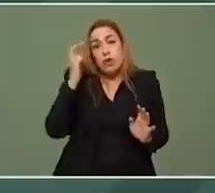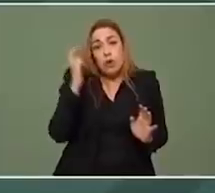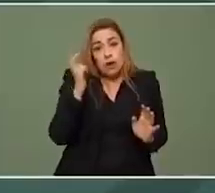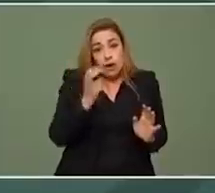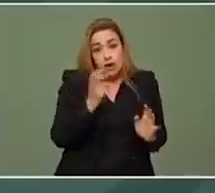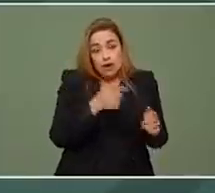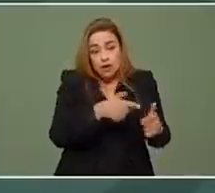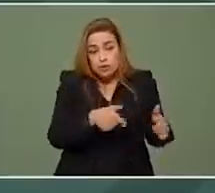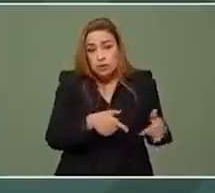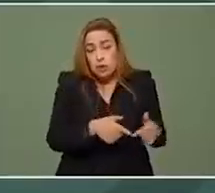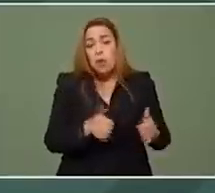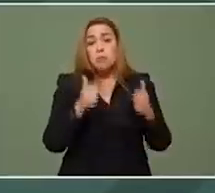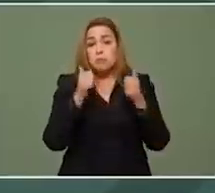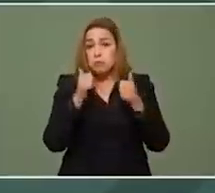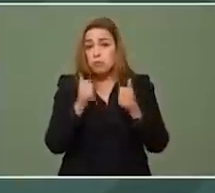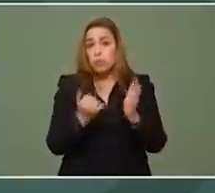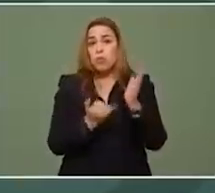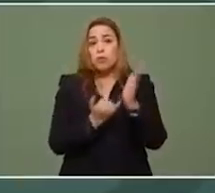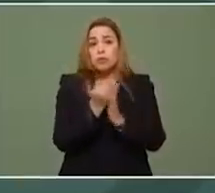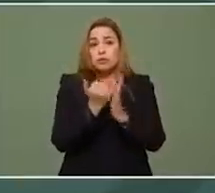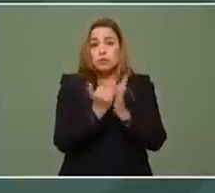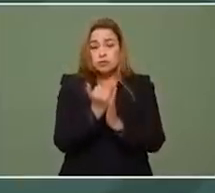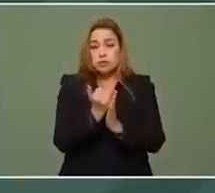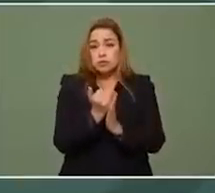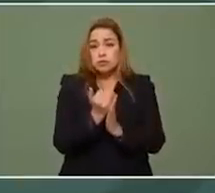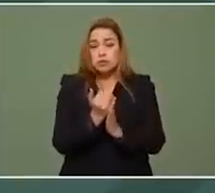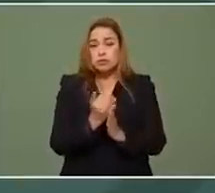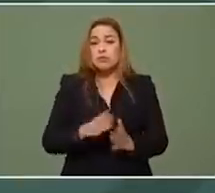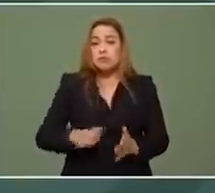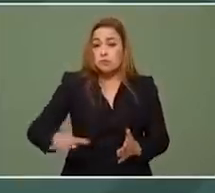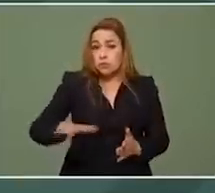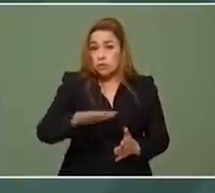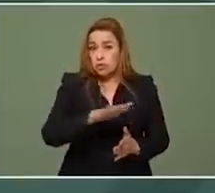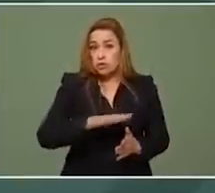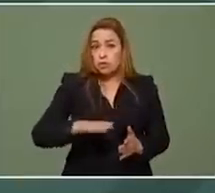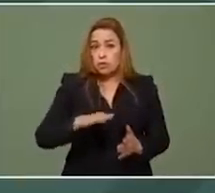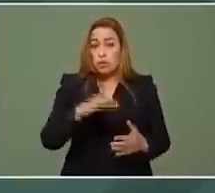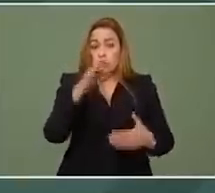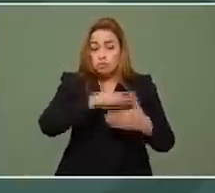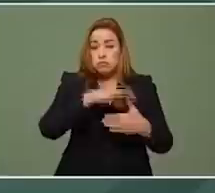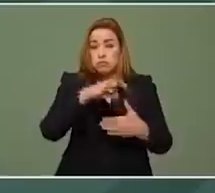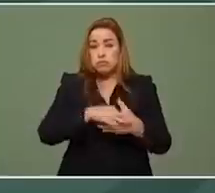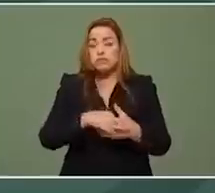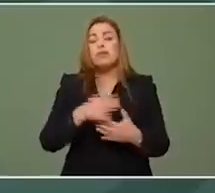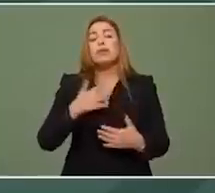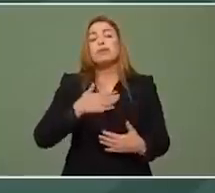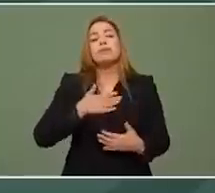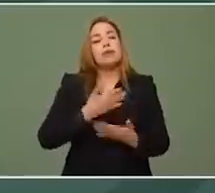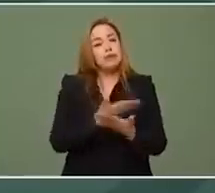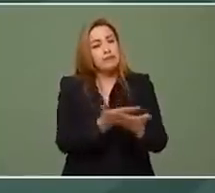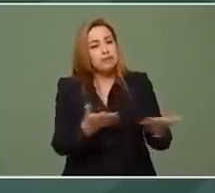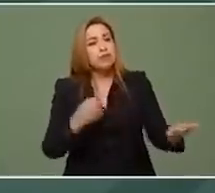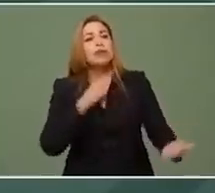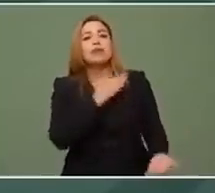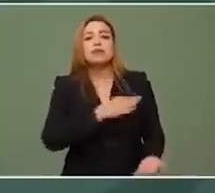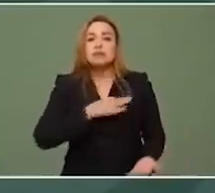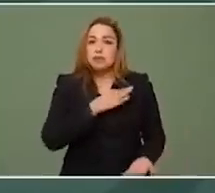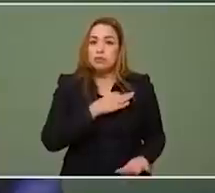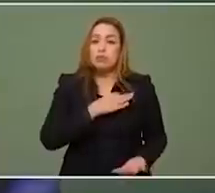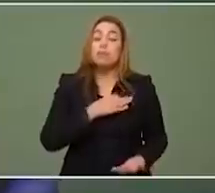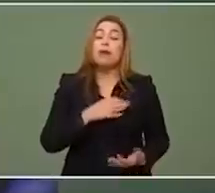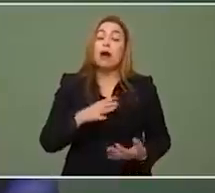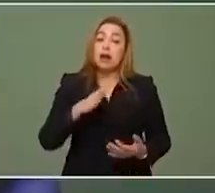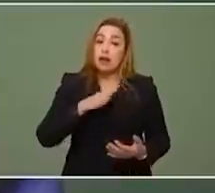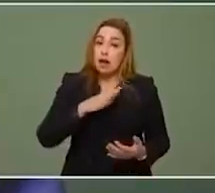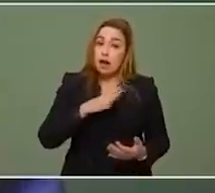de los legisladores mi felicitación para que se conviertan en delito grave la